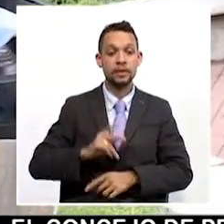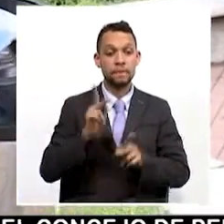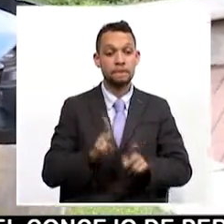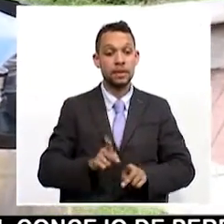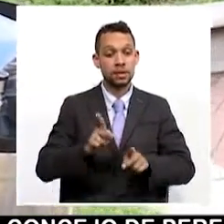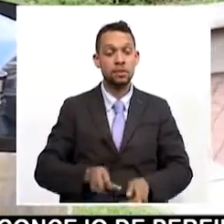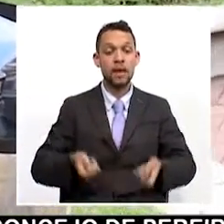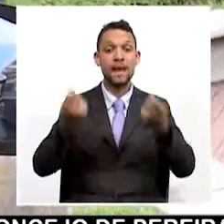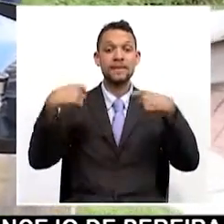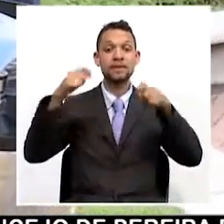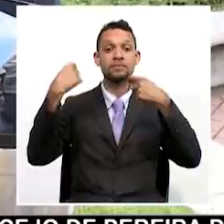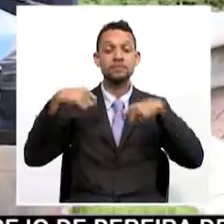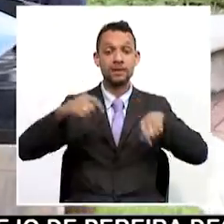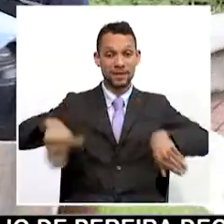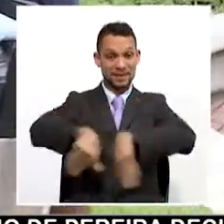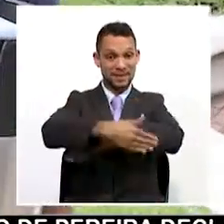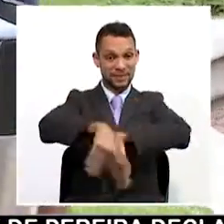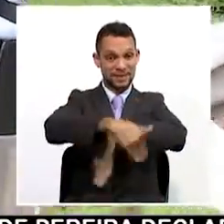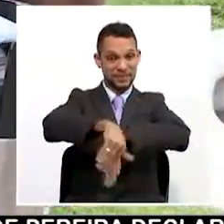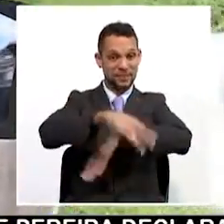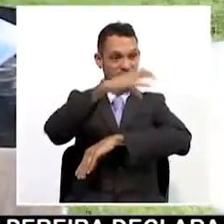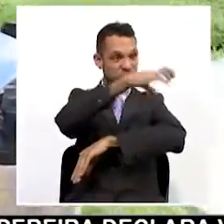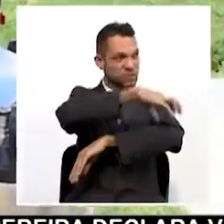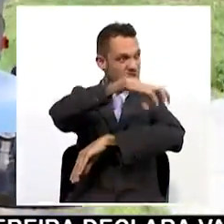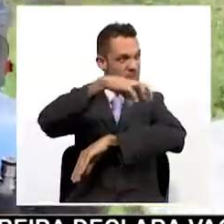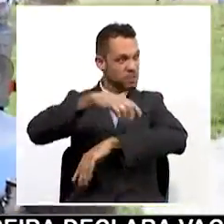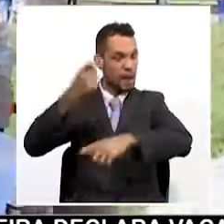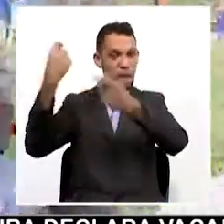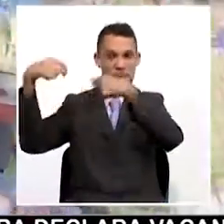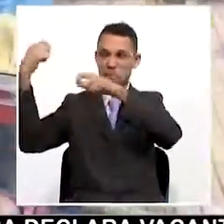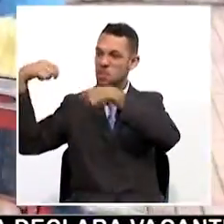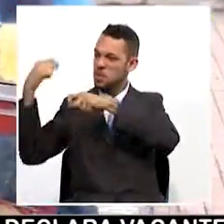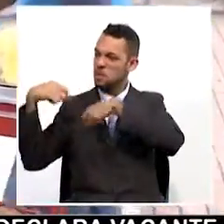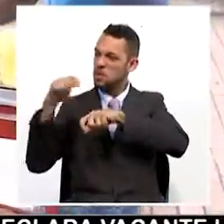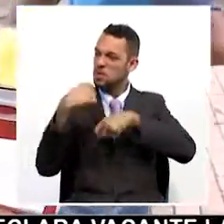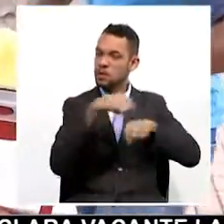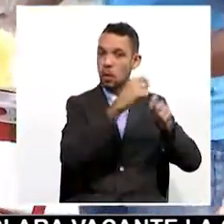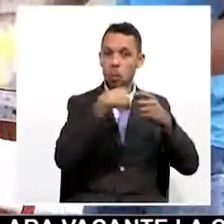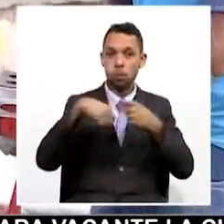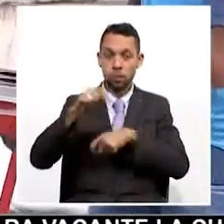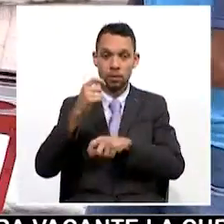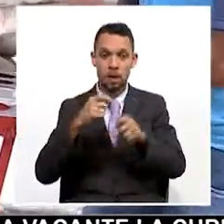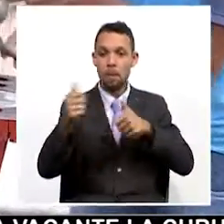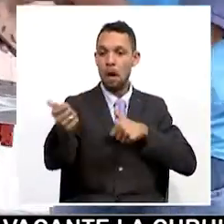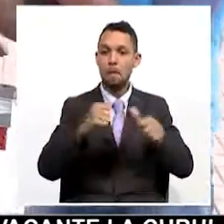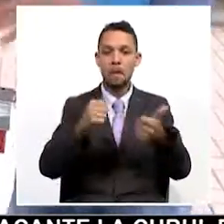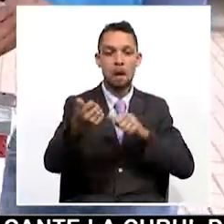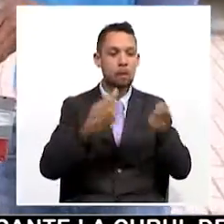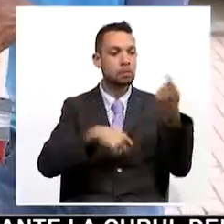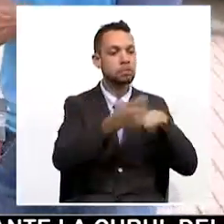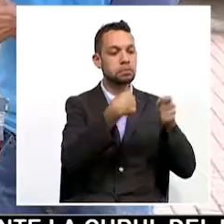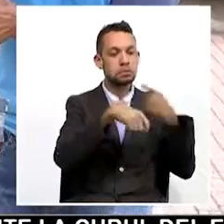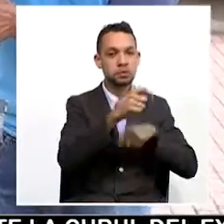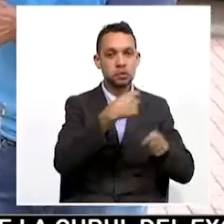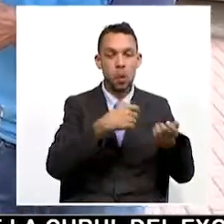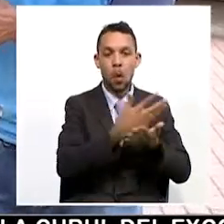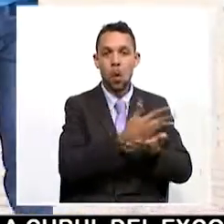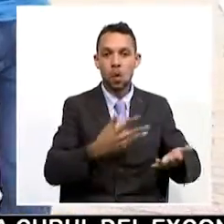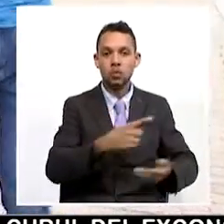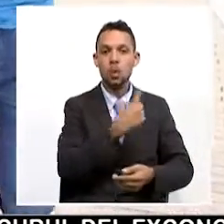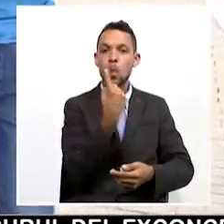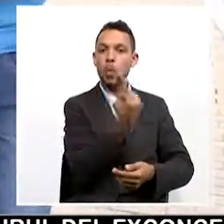son un componente integral de las economías urbanas alrededor del mundo. Como distribuidores de mercancías y servicios asequibles,